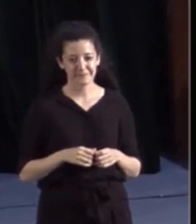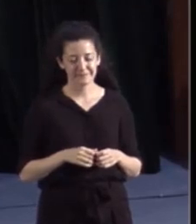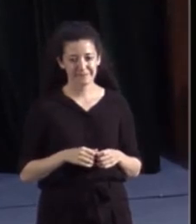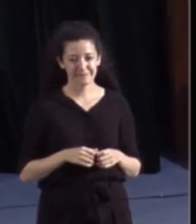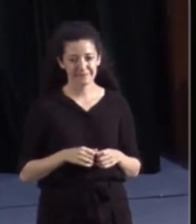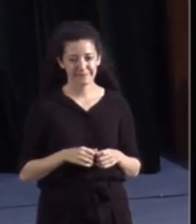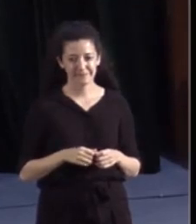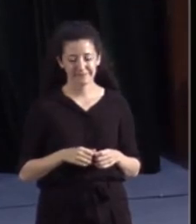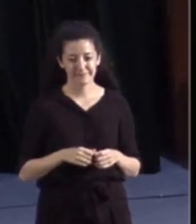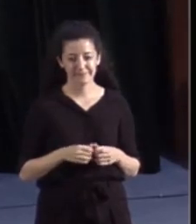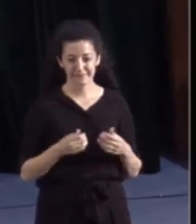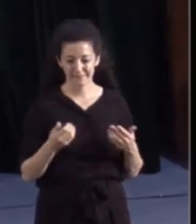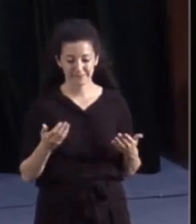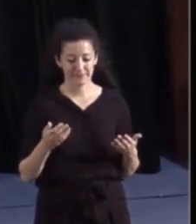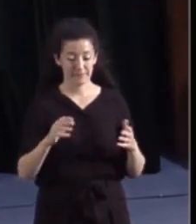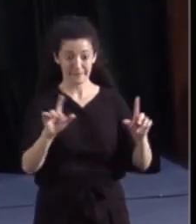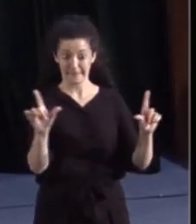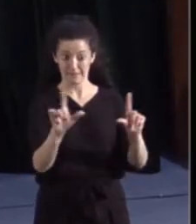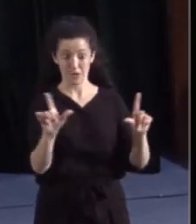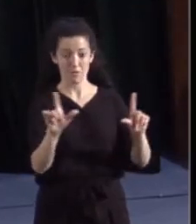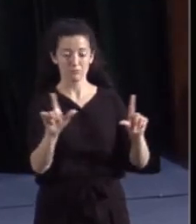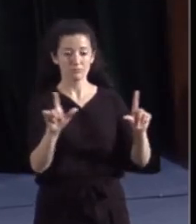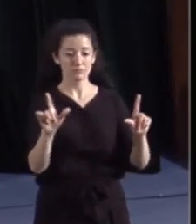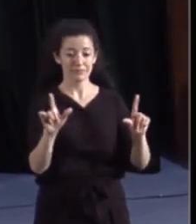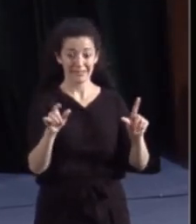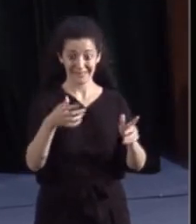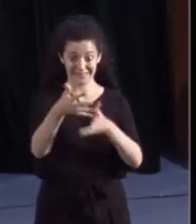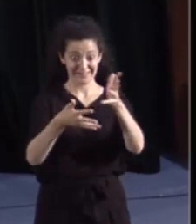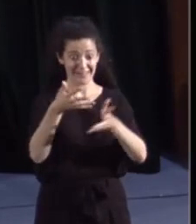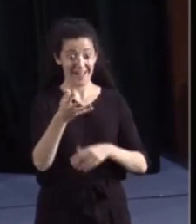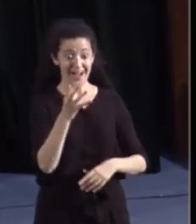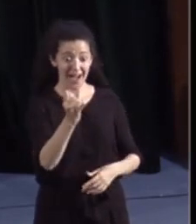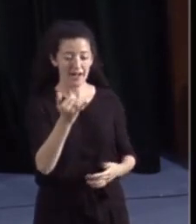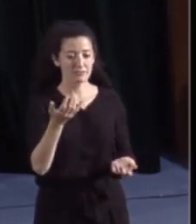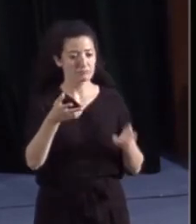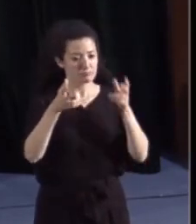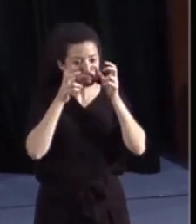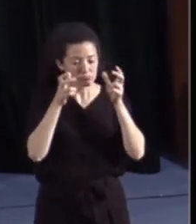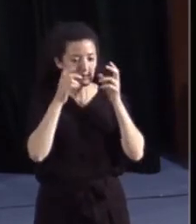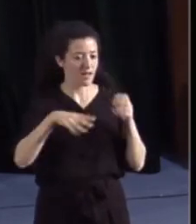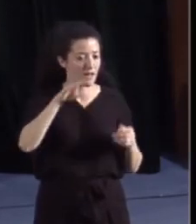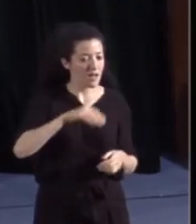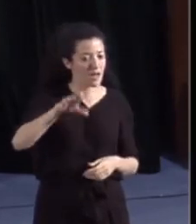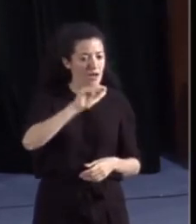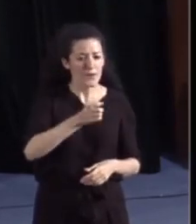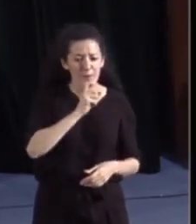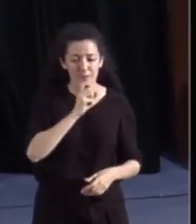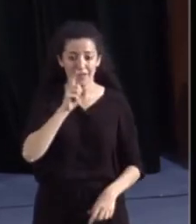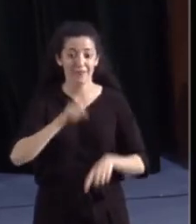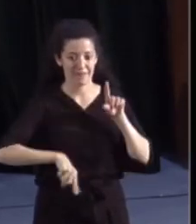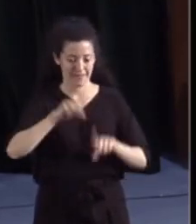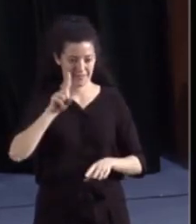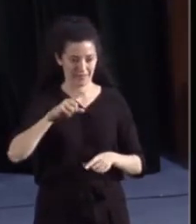medio audiovisual llegue y sea accesible de verdad, vamos a tener dos factores. De un lado, la legibilidad del contenido en lengua